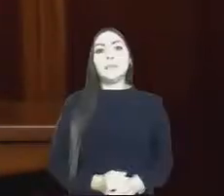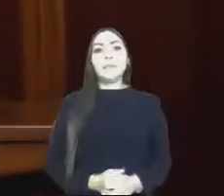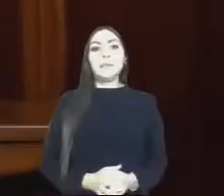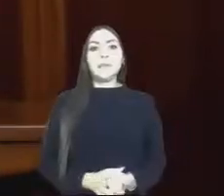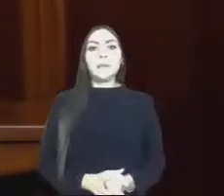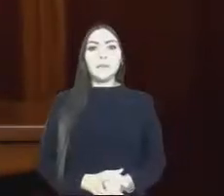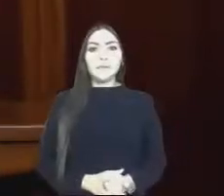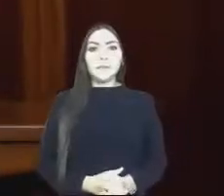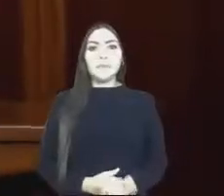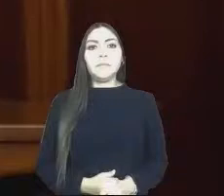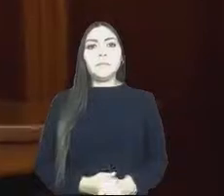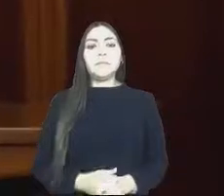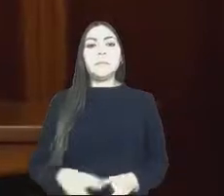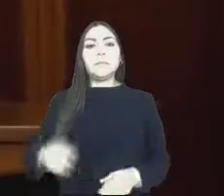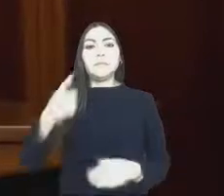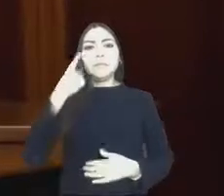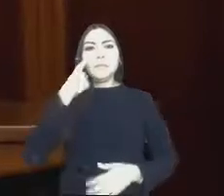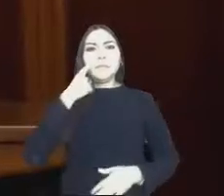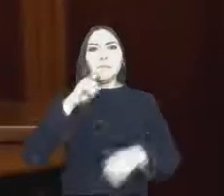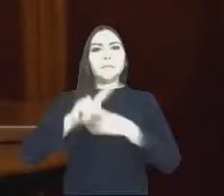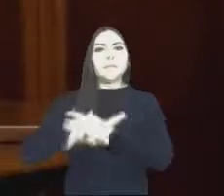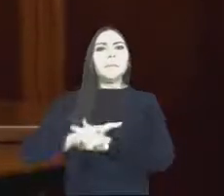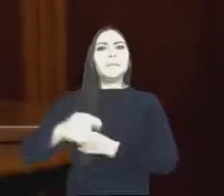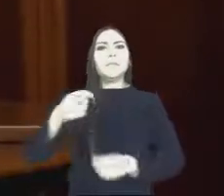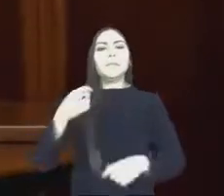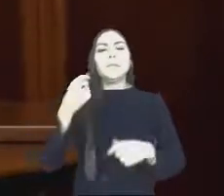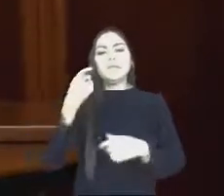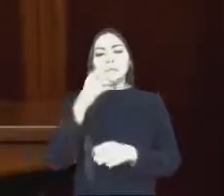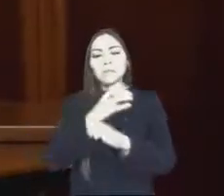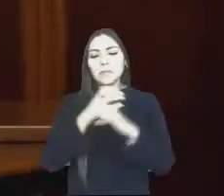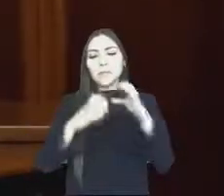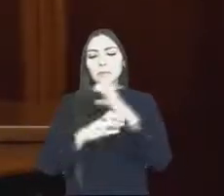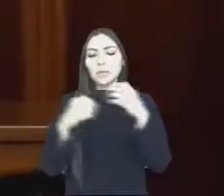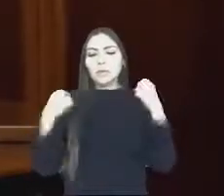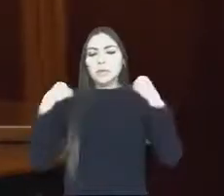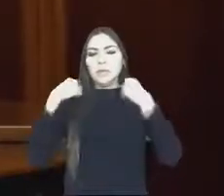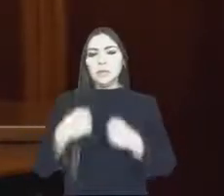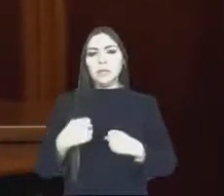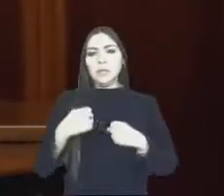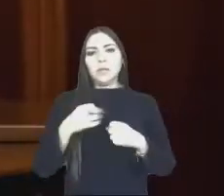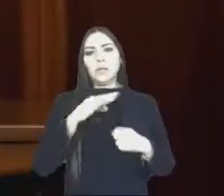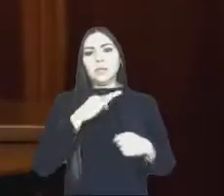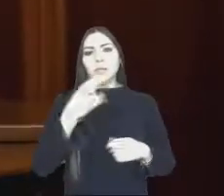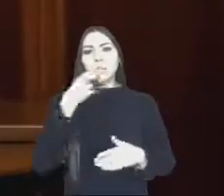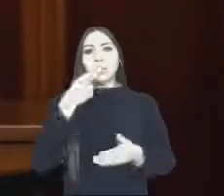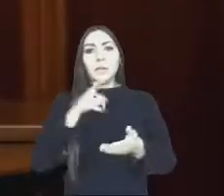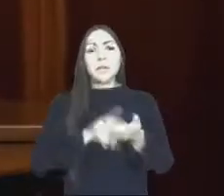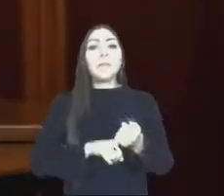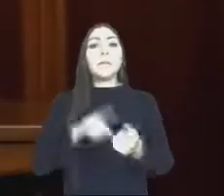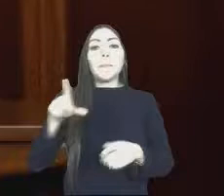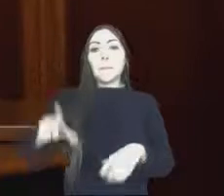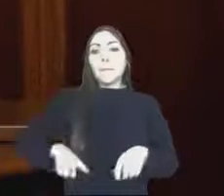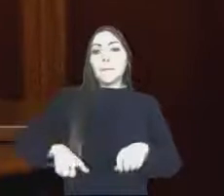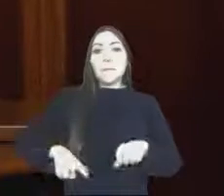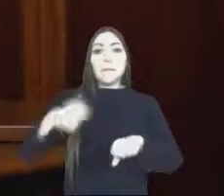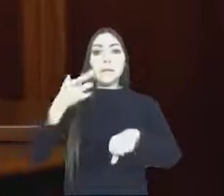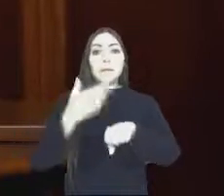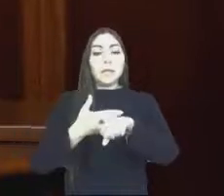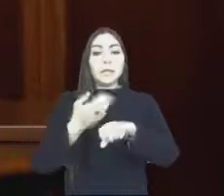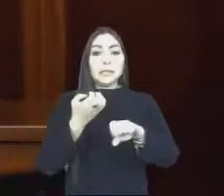útiles escolares. Que el Ejecutivo del Estado, a través de sus dependencias